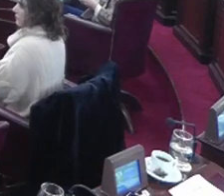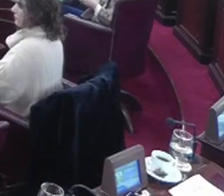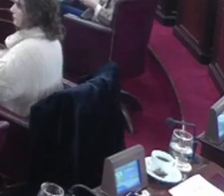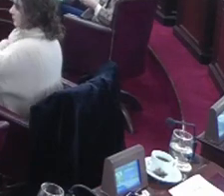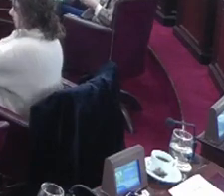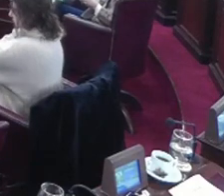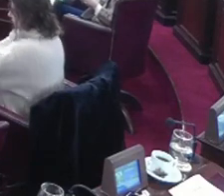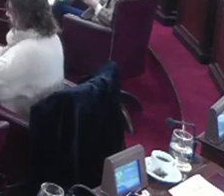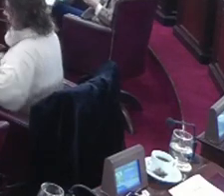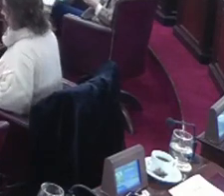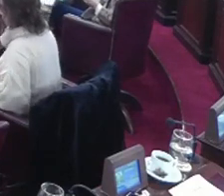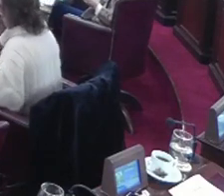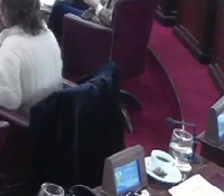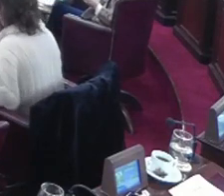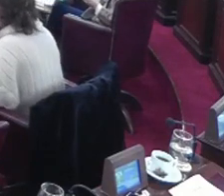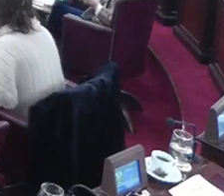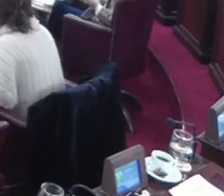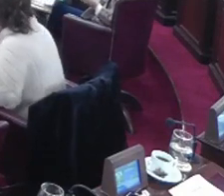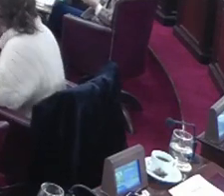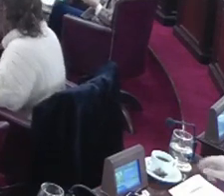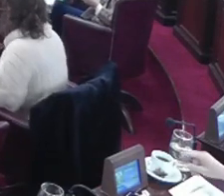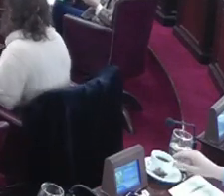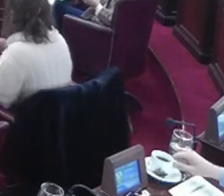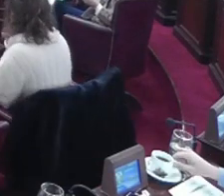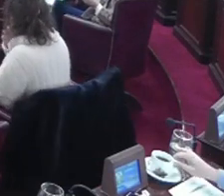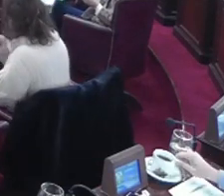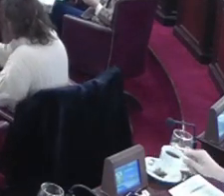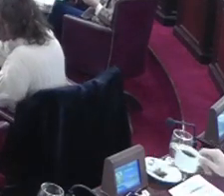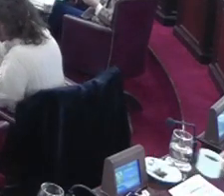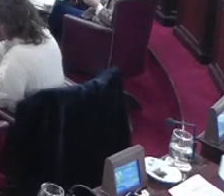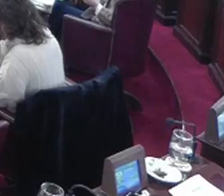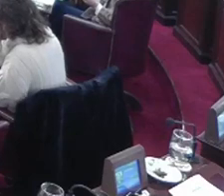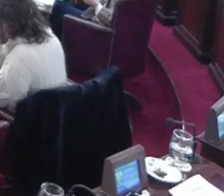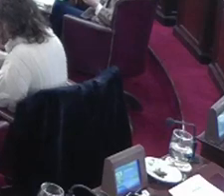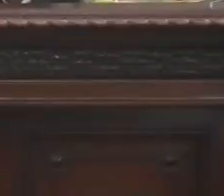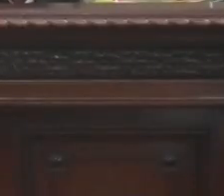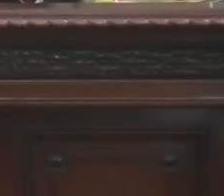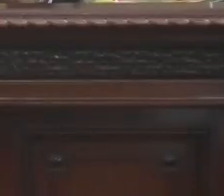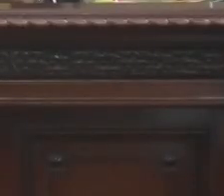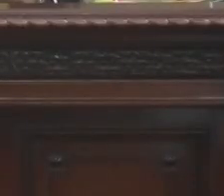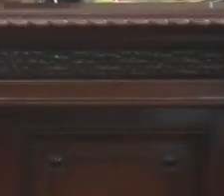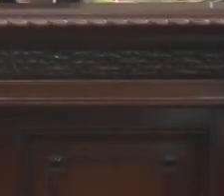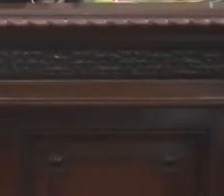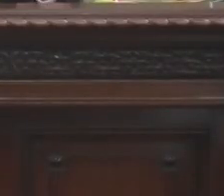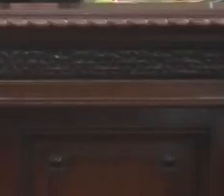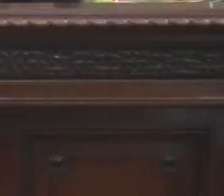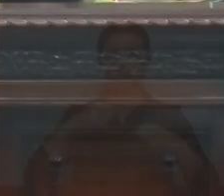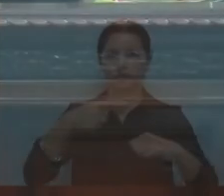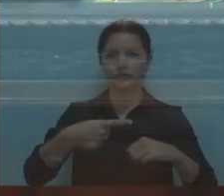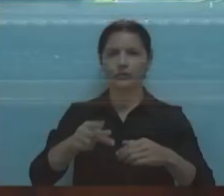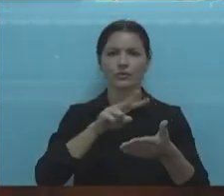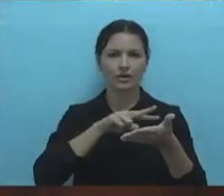les pido por favor respetar el orden de la sesión a partir de ahora con los proyectos que continúan por secretaría sea de lectura